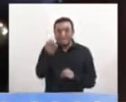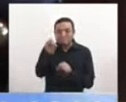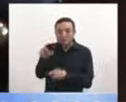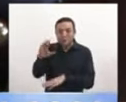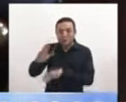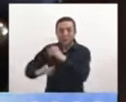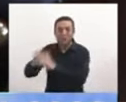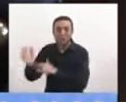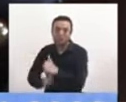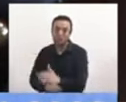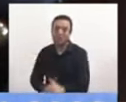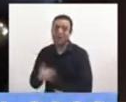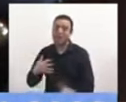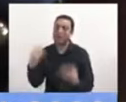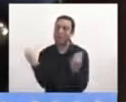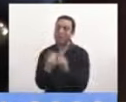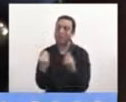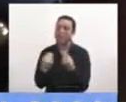negro, bastante.